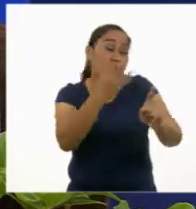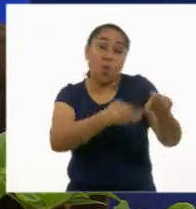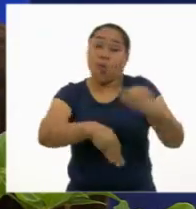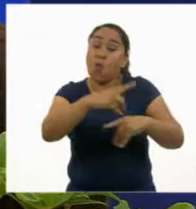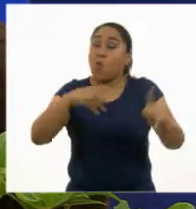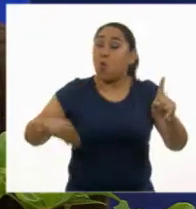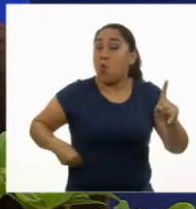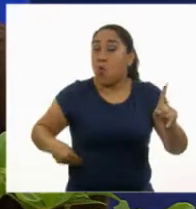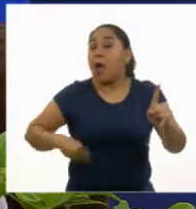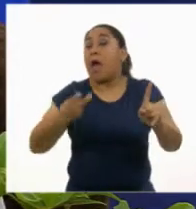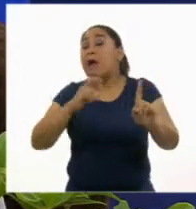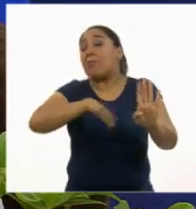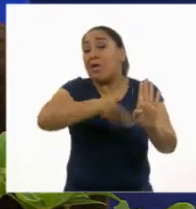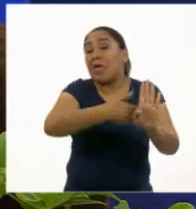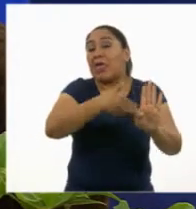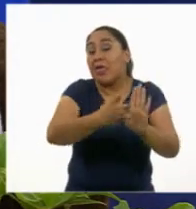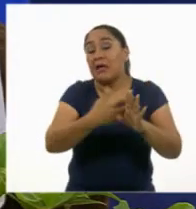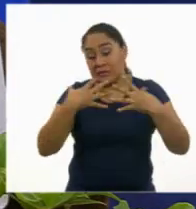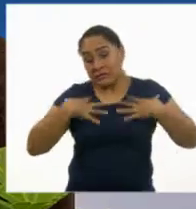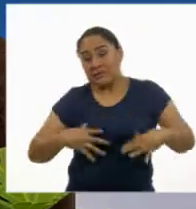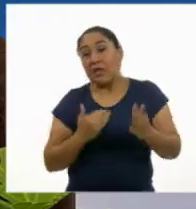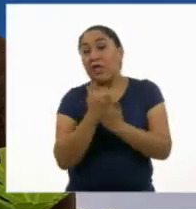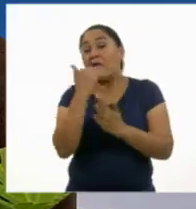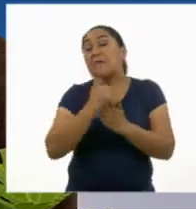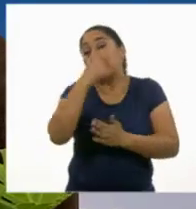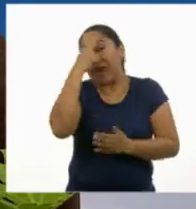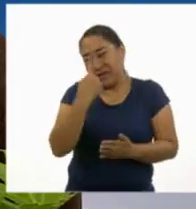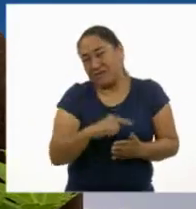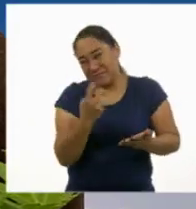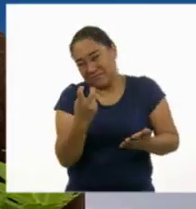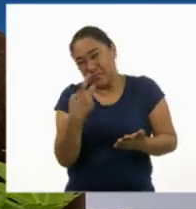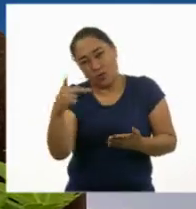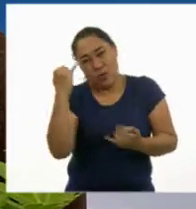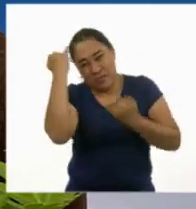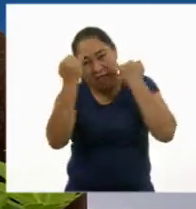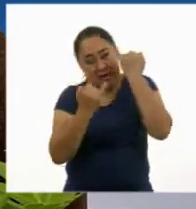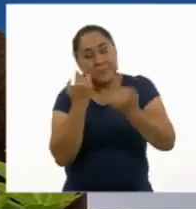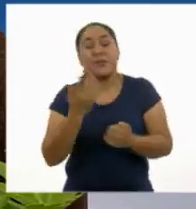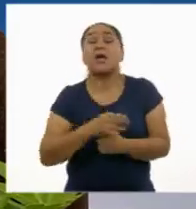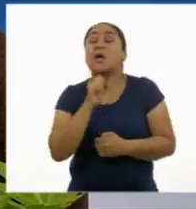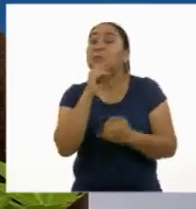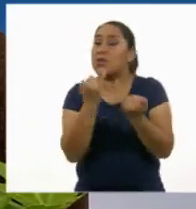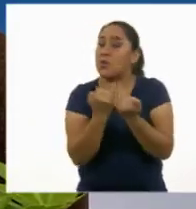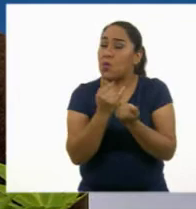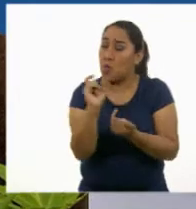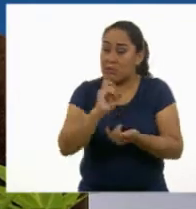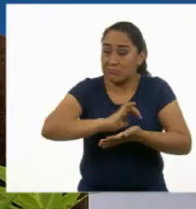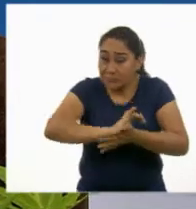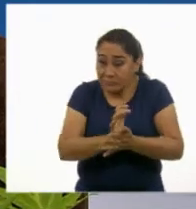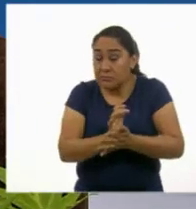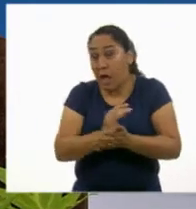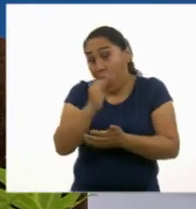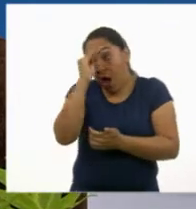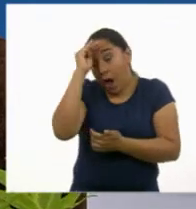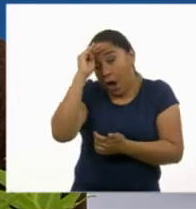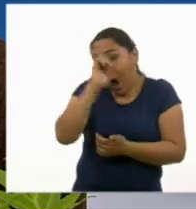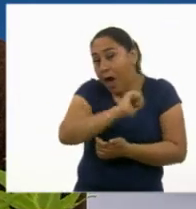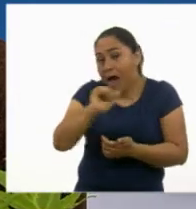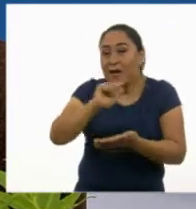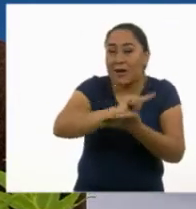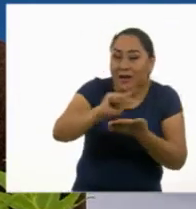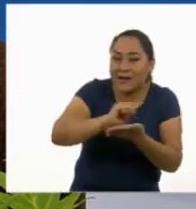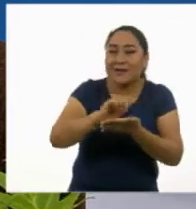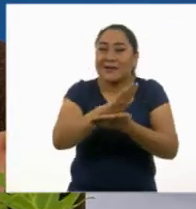vestir o su manera de comportarse. También se discrimina cuando se considera que las labores domésticas son obligación